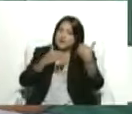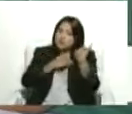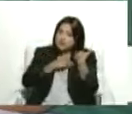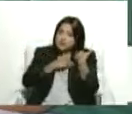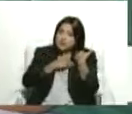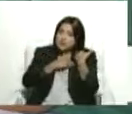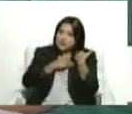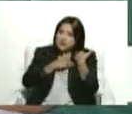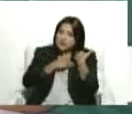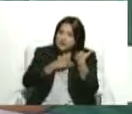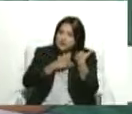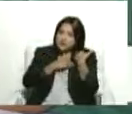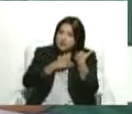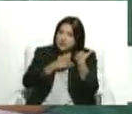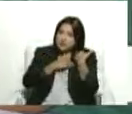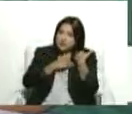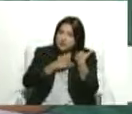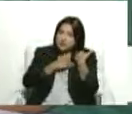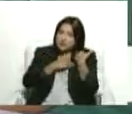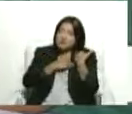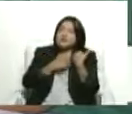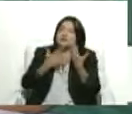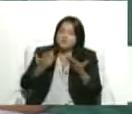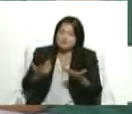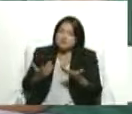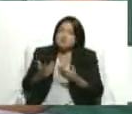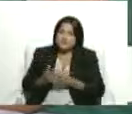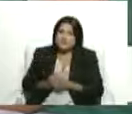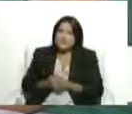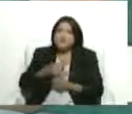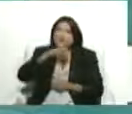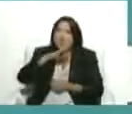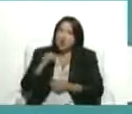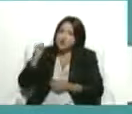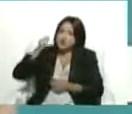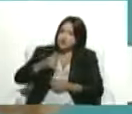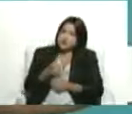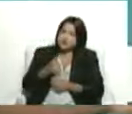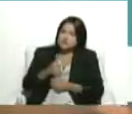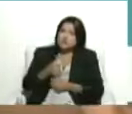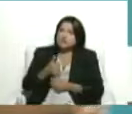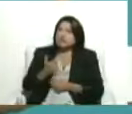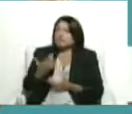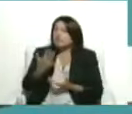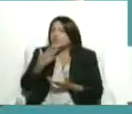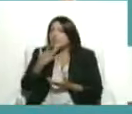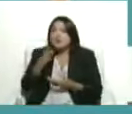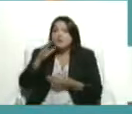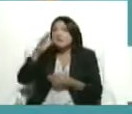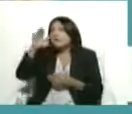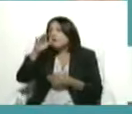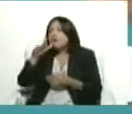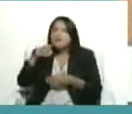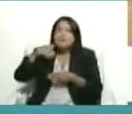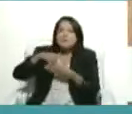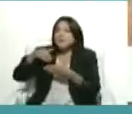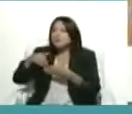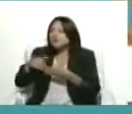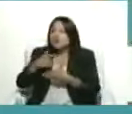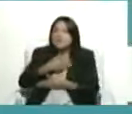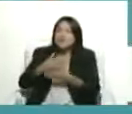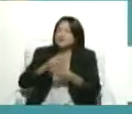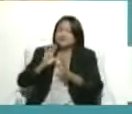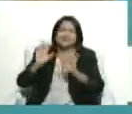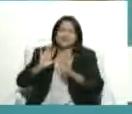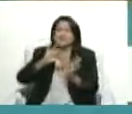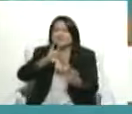y venezolanas estamos asumiendo este tema con mucha responsabilidad histórica. Esto no es un cálculo de la próxima elección, esto es un cálculo que tenemos que